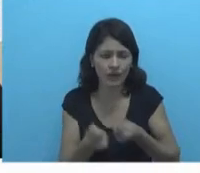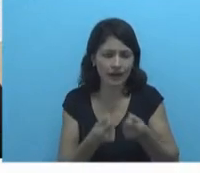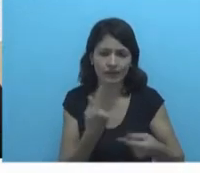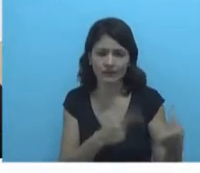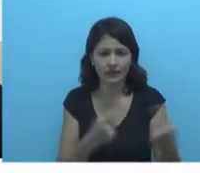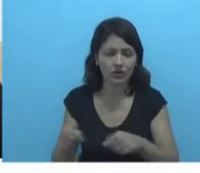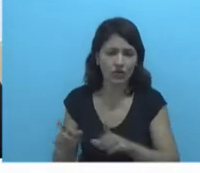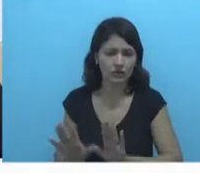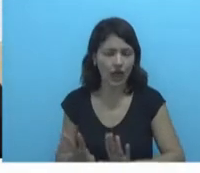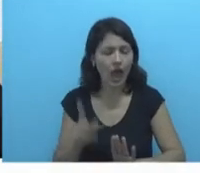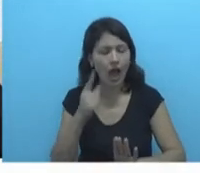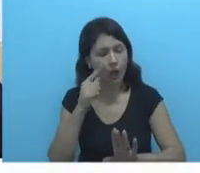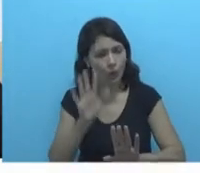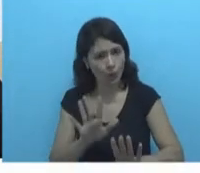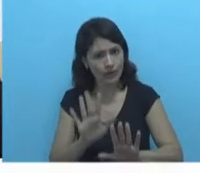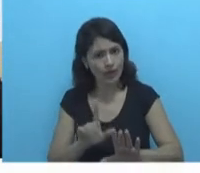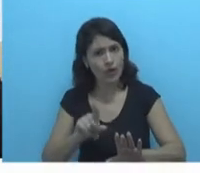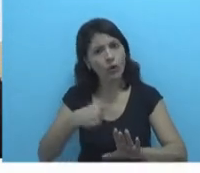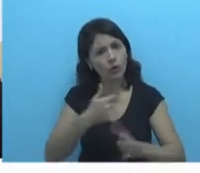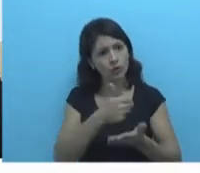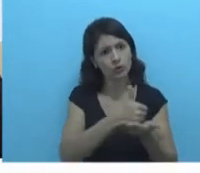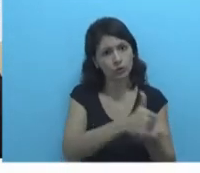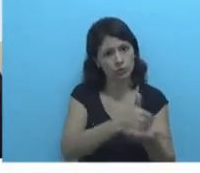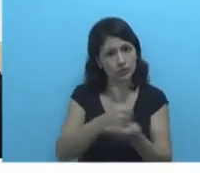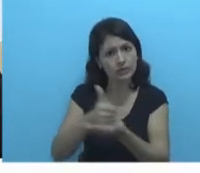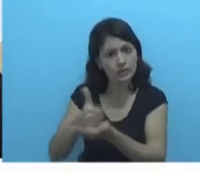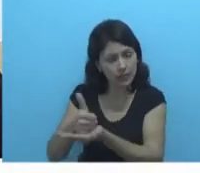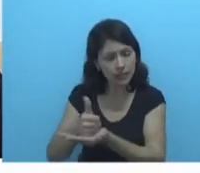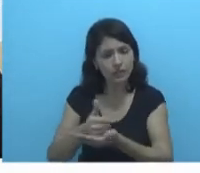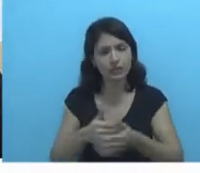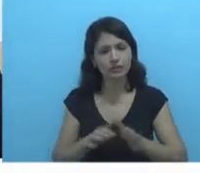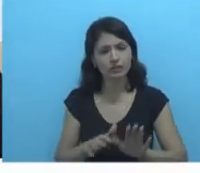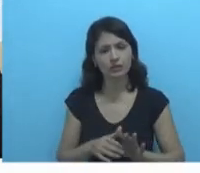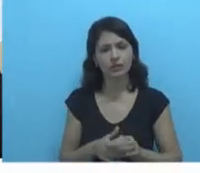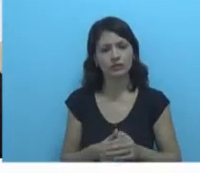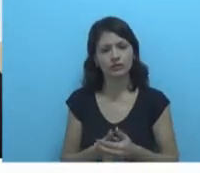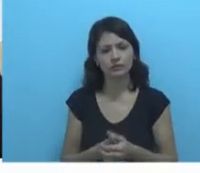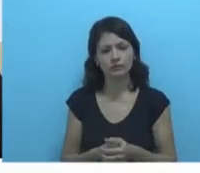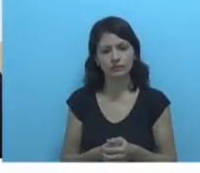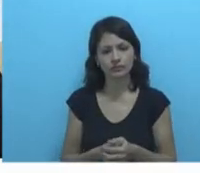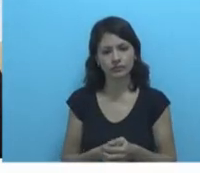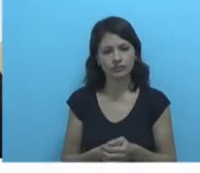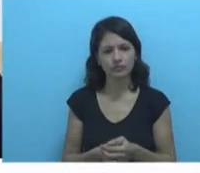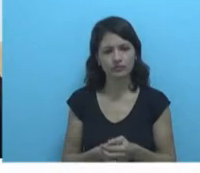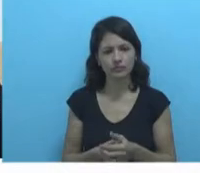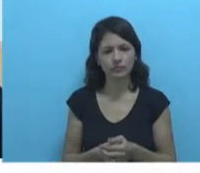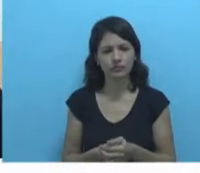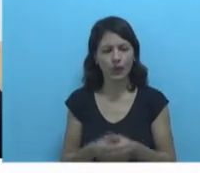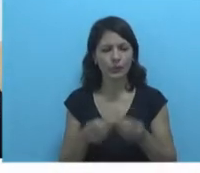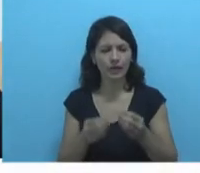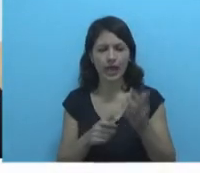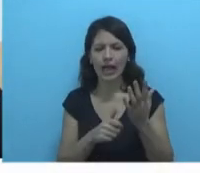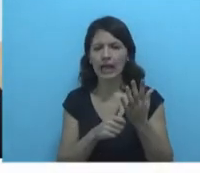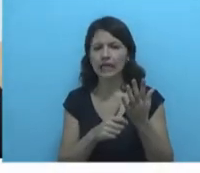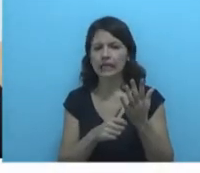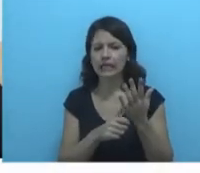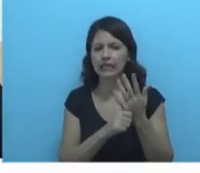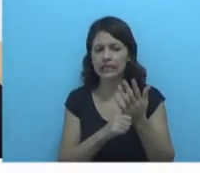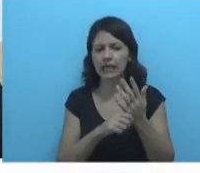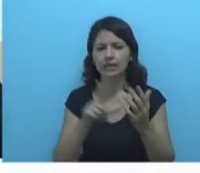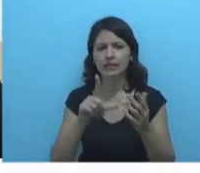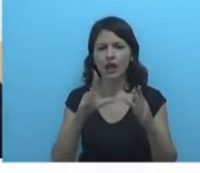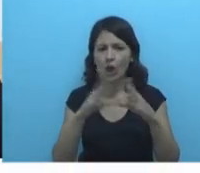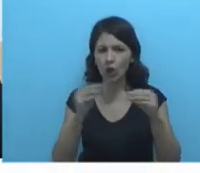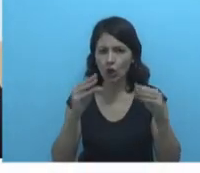que teníamos en la época que terminábamos subsidiando el lomo, porque el lomo lo comen muy